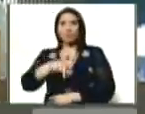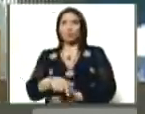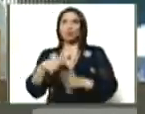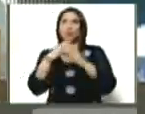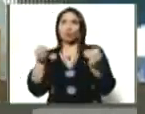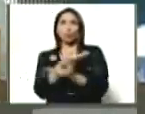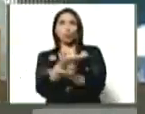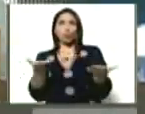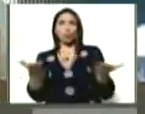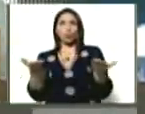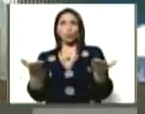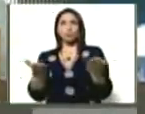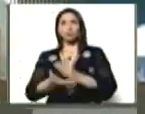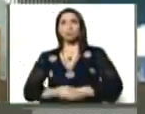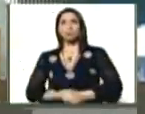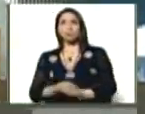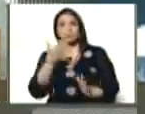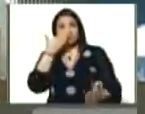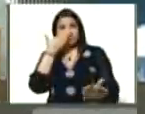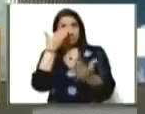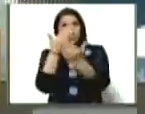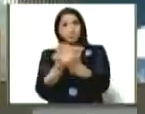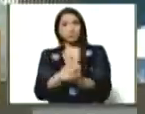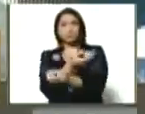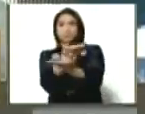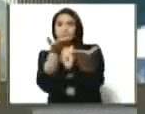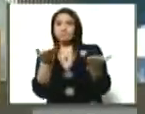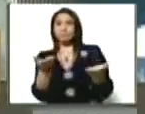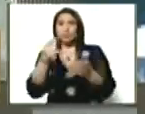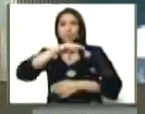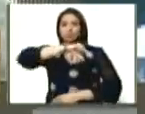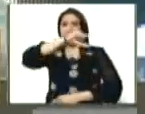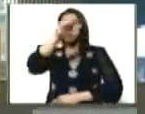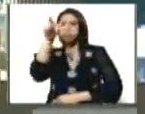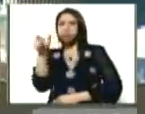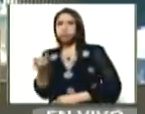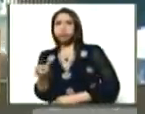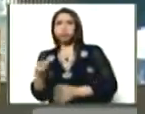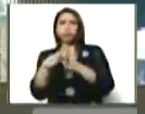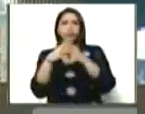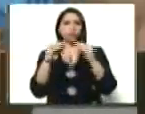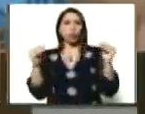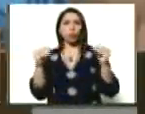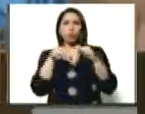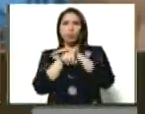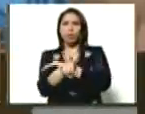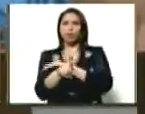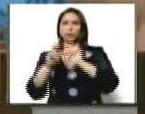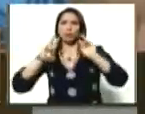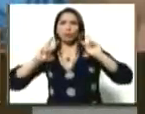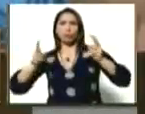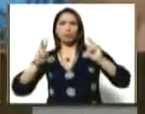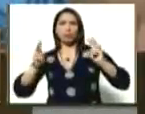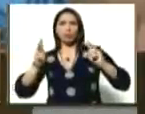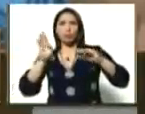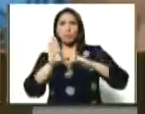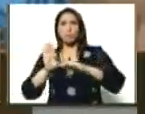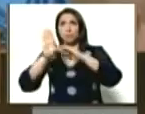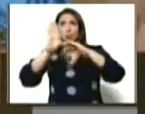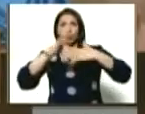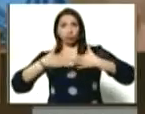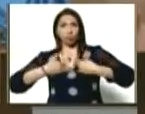todos. Ahí su máquina, ahí su herradura, todos dentro del contexto de la bioseguridad